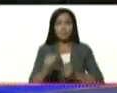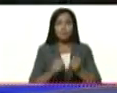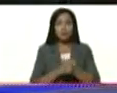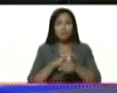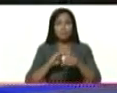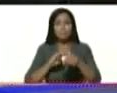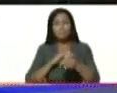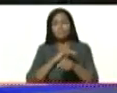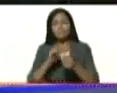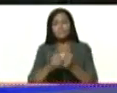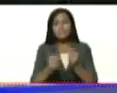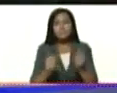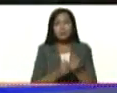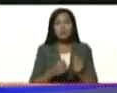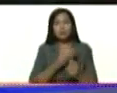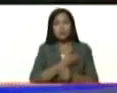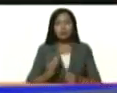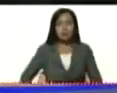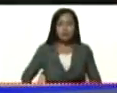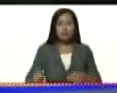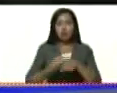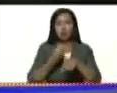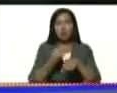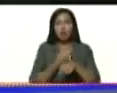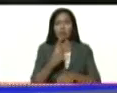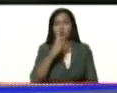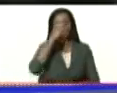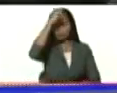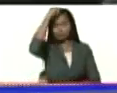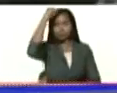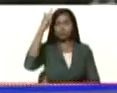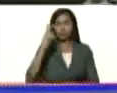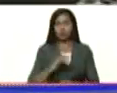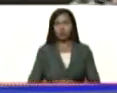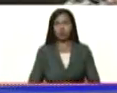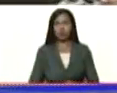vicepresidentes de gobierno, Tarek Al-Aissami,